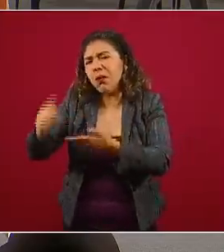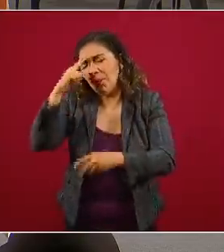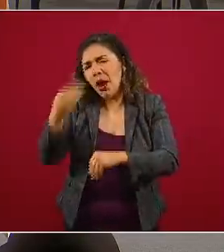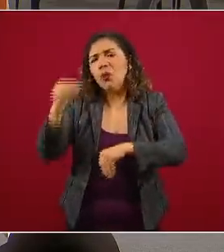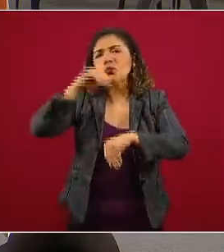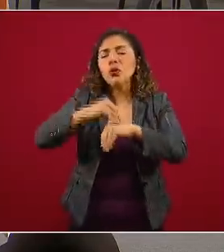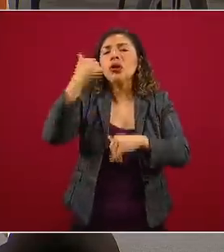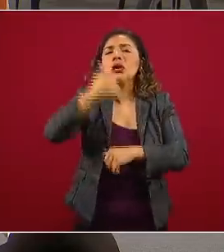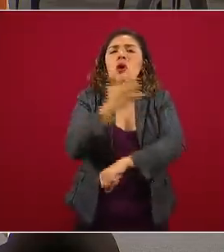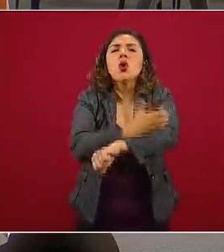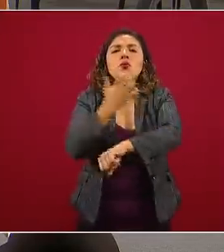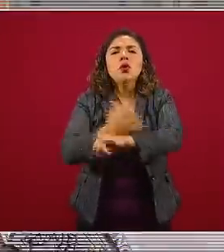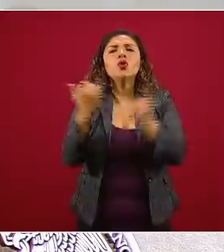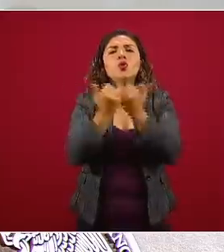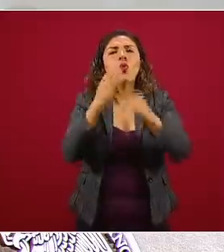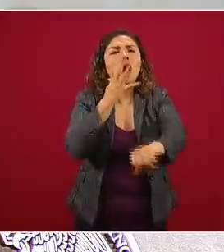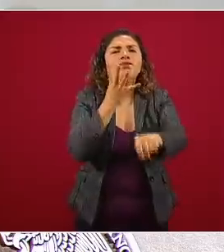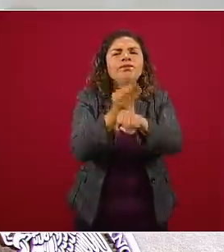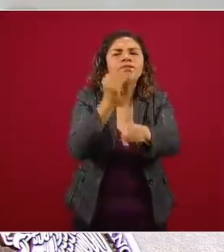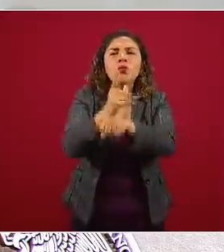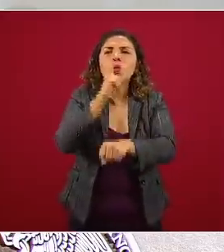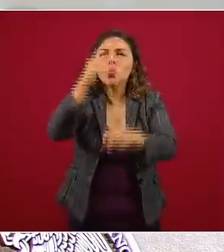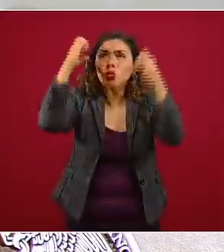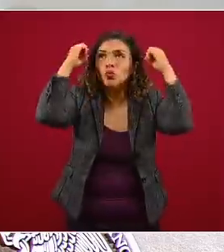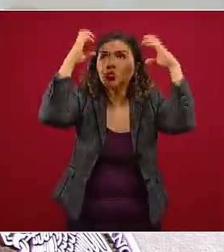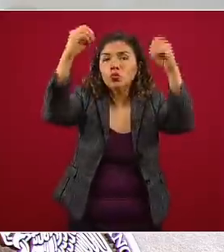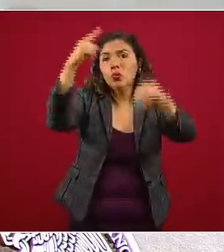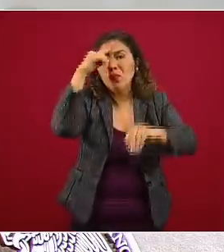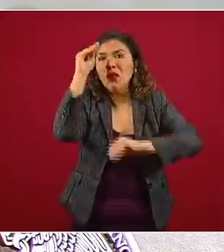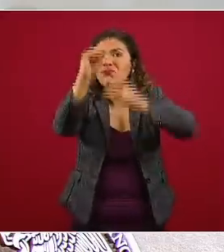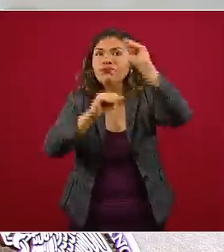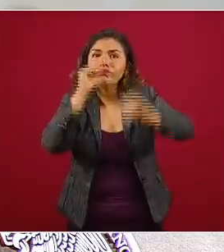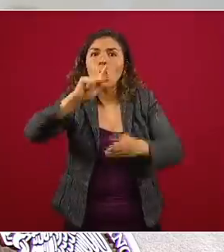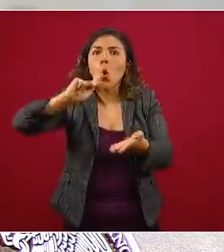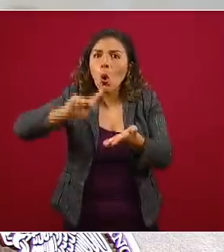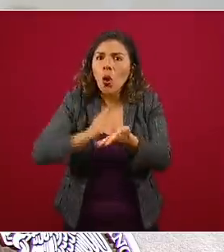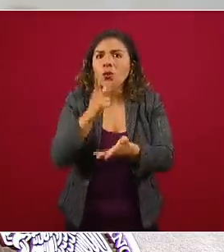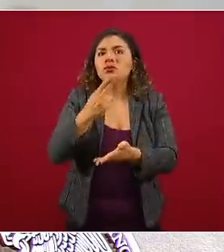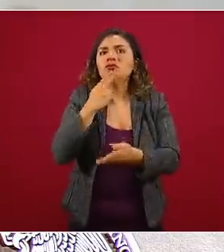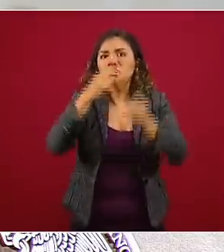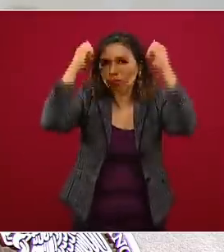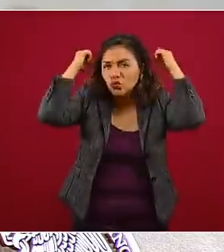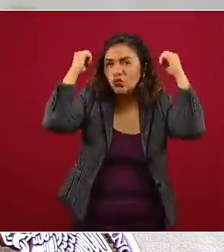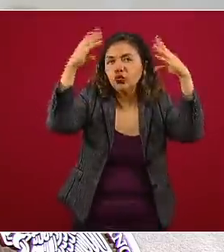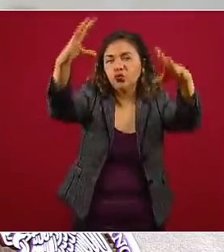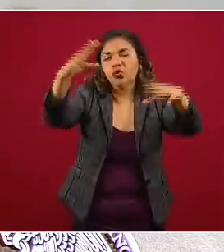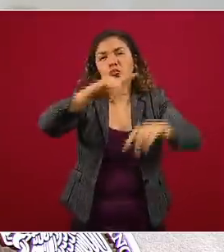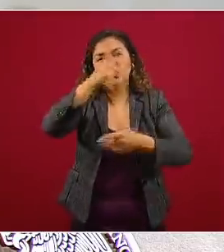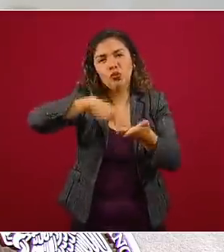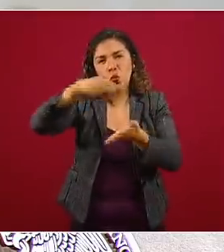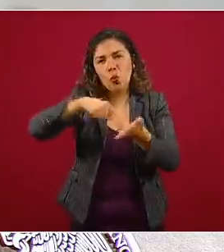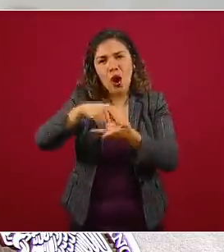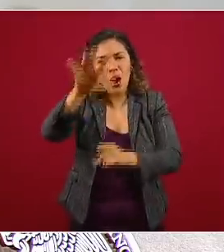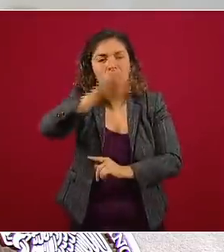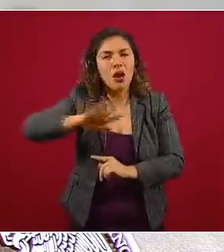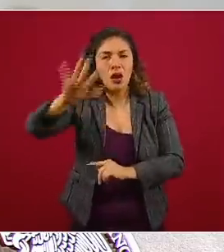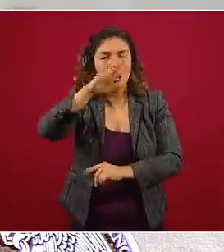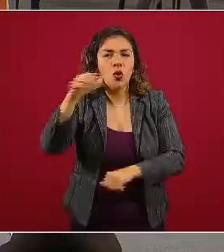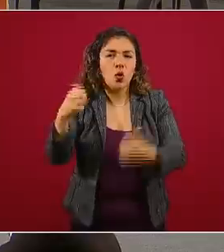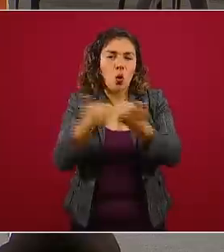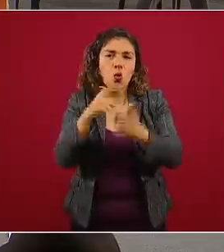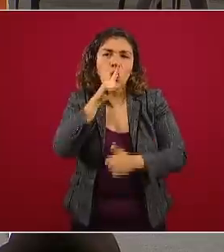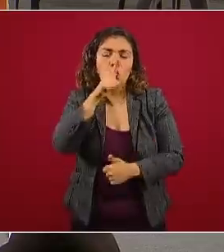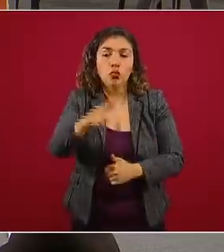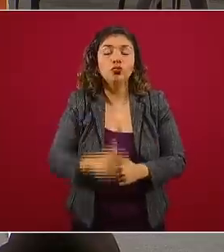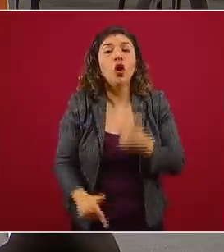electricistas que tienen un extraordinario desempeño para restablecer infraestructura y el servicio en la energía eléctrica